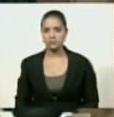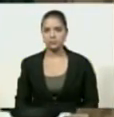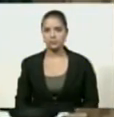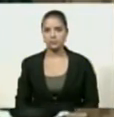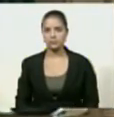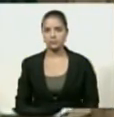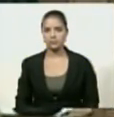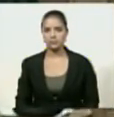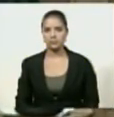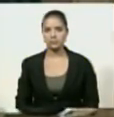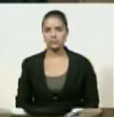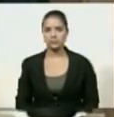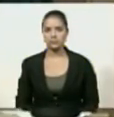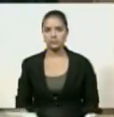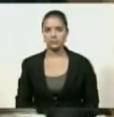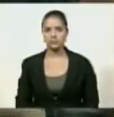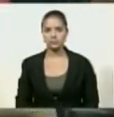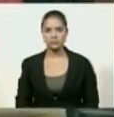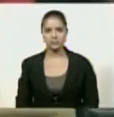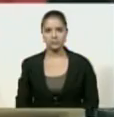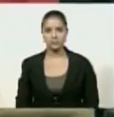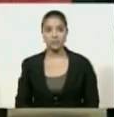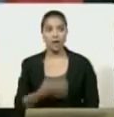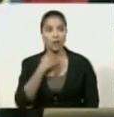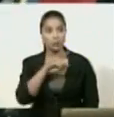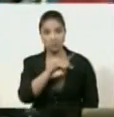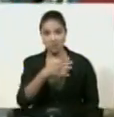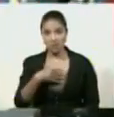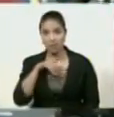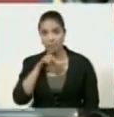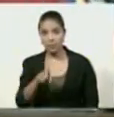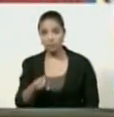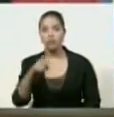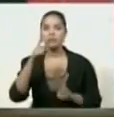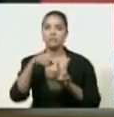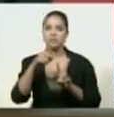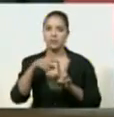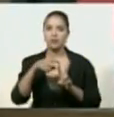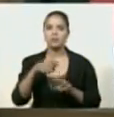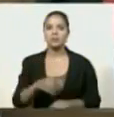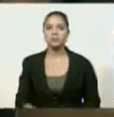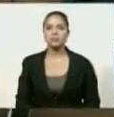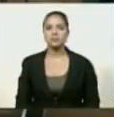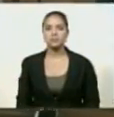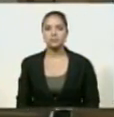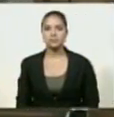Si algún periodista está interesado en hacer alguna pregunta. Venezolana de Televisión.